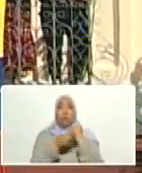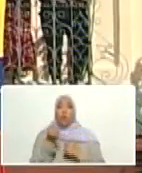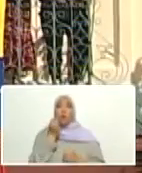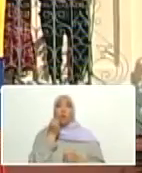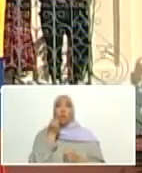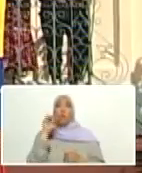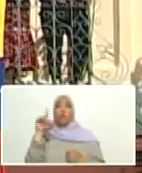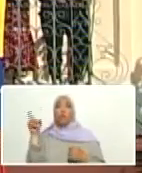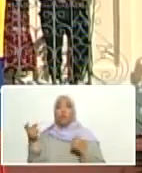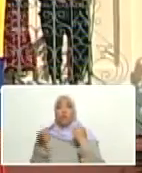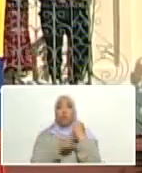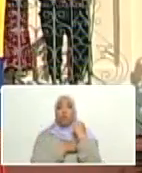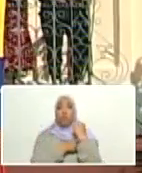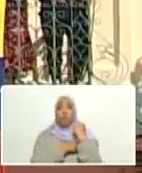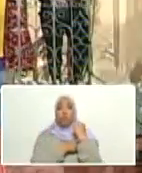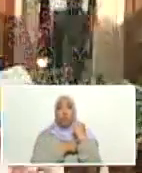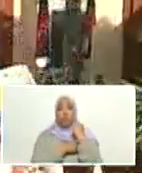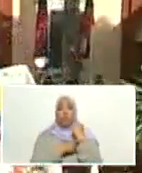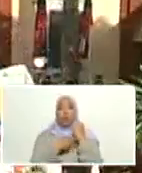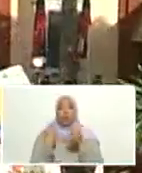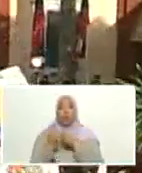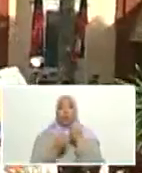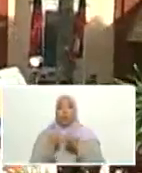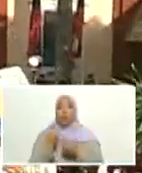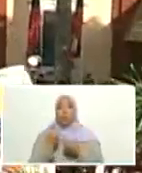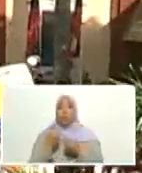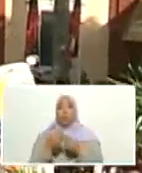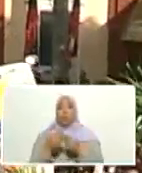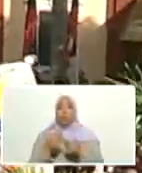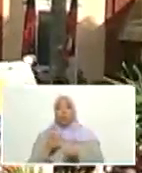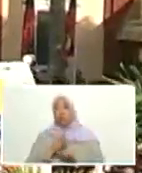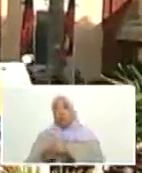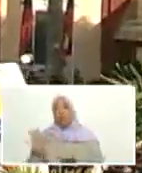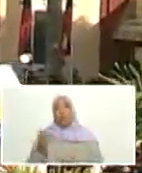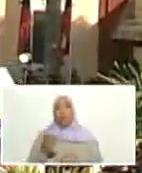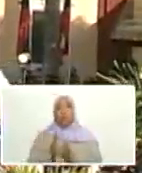Bobolongo, está hecho polvo cómico.